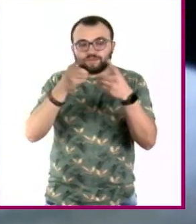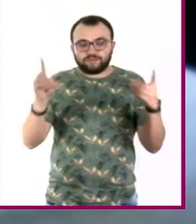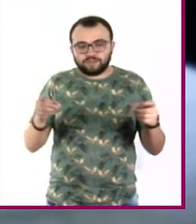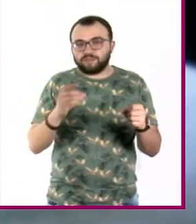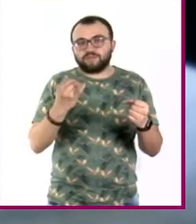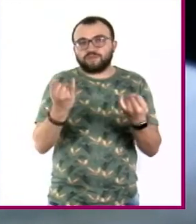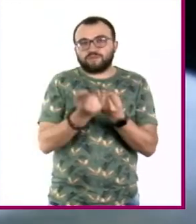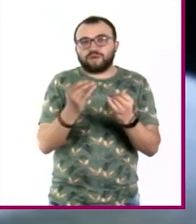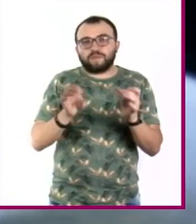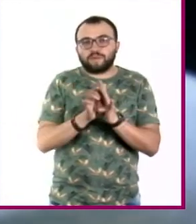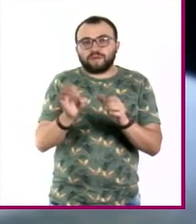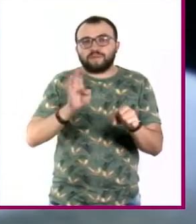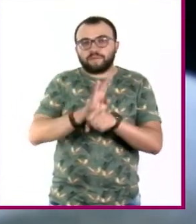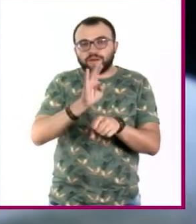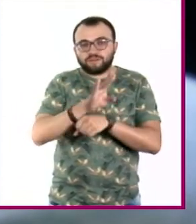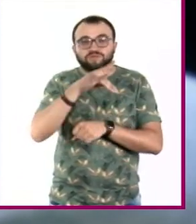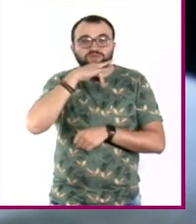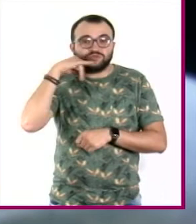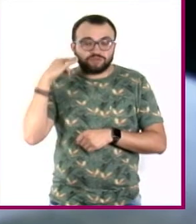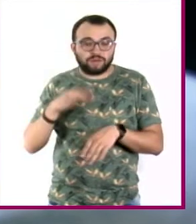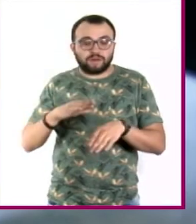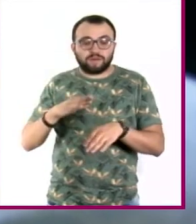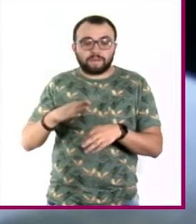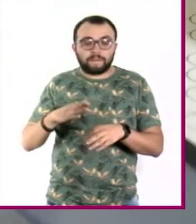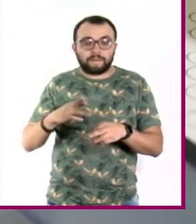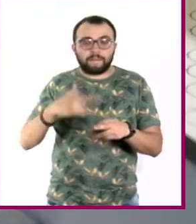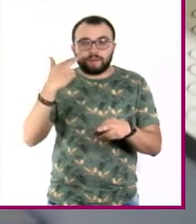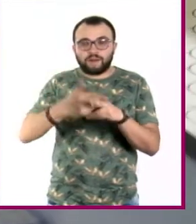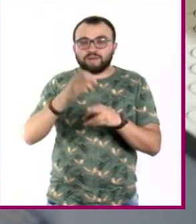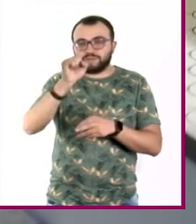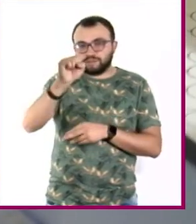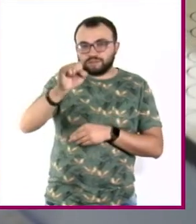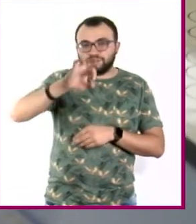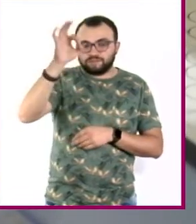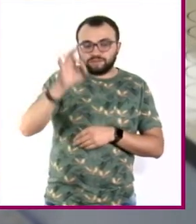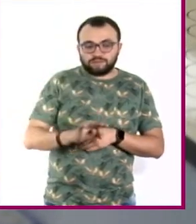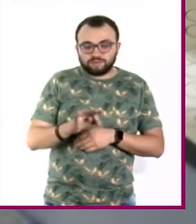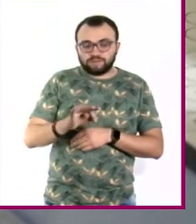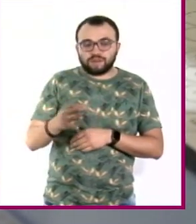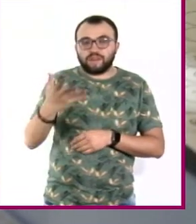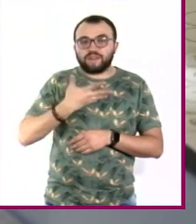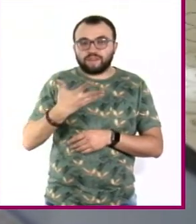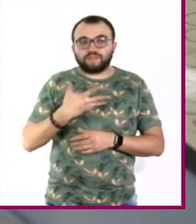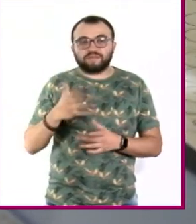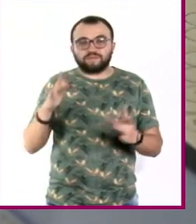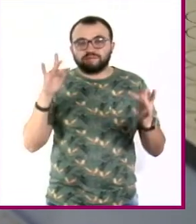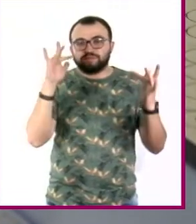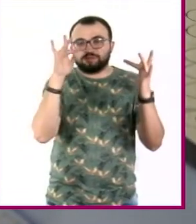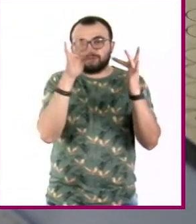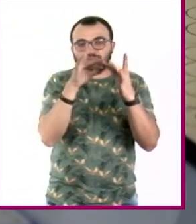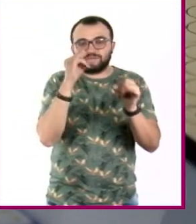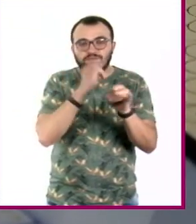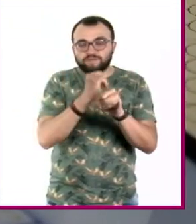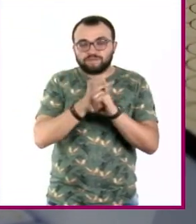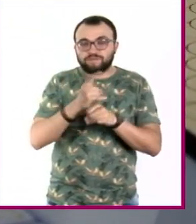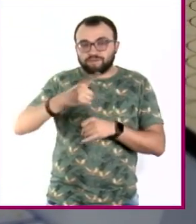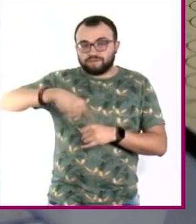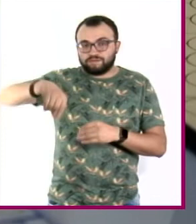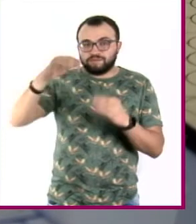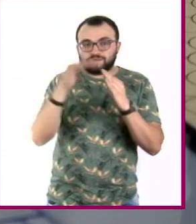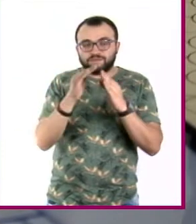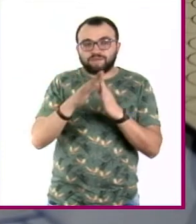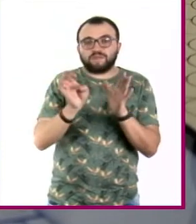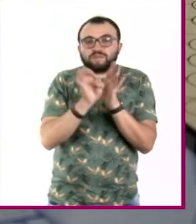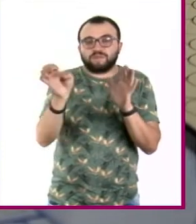Brasil y Chile, más del 60% de los hogares de menores ingresos tiene conexión a Internet. Un gran contraste con